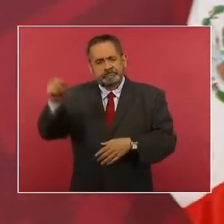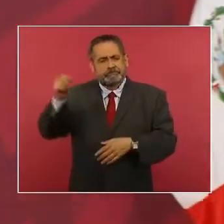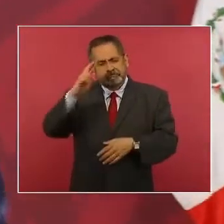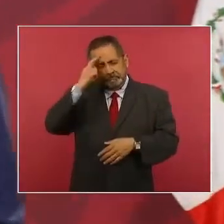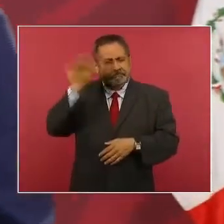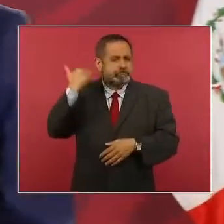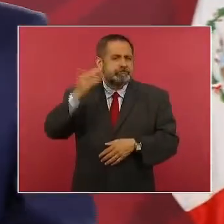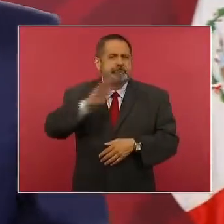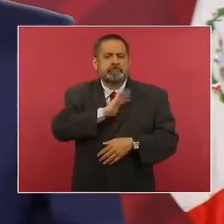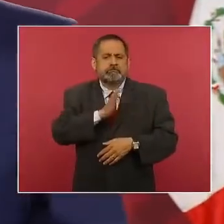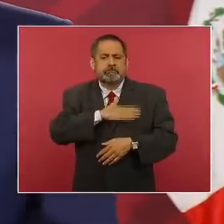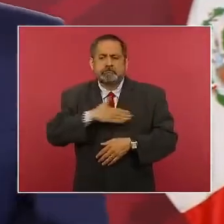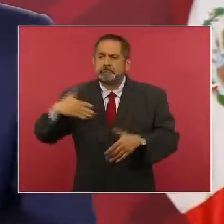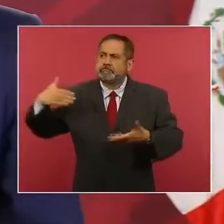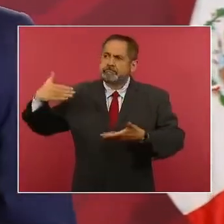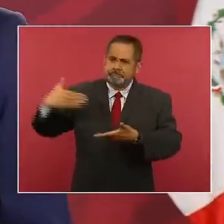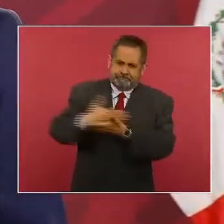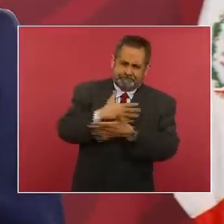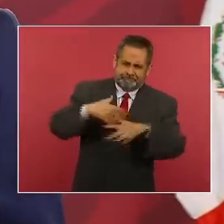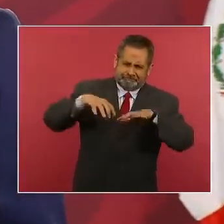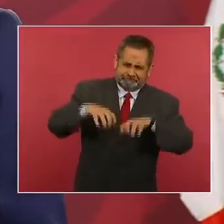españolas,